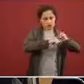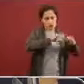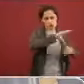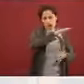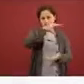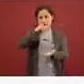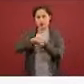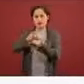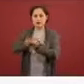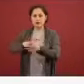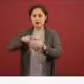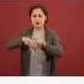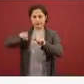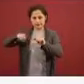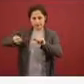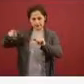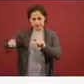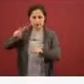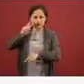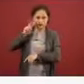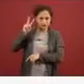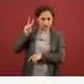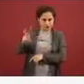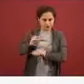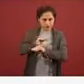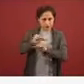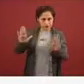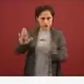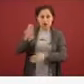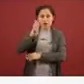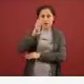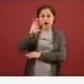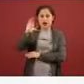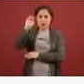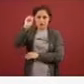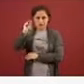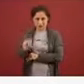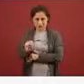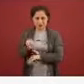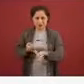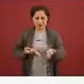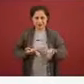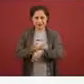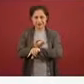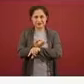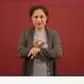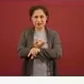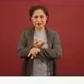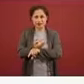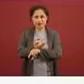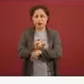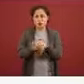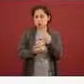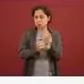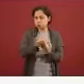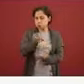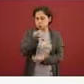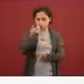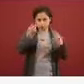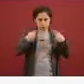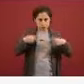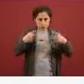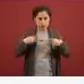manera gráfica, para ilustrarlo. Baja California Sur, que es un estado con relativamente poca población, tiene